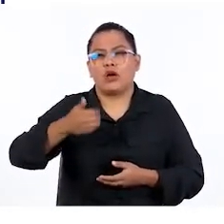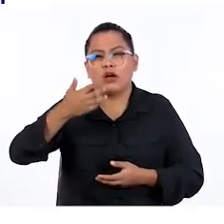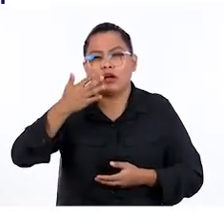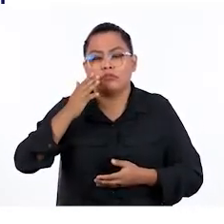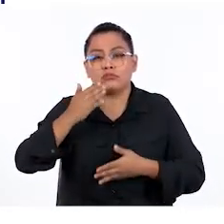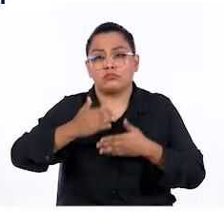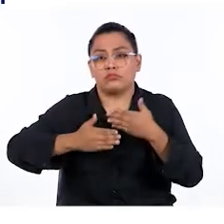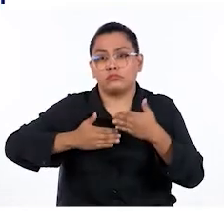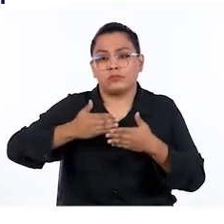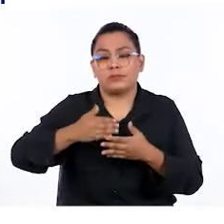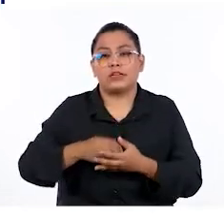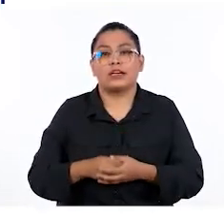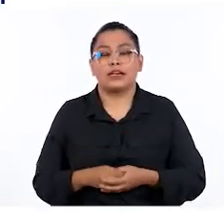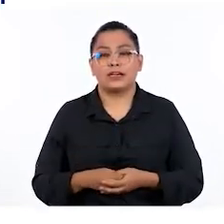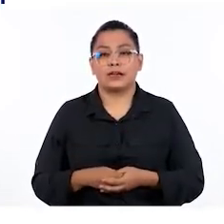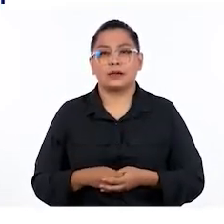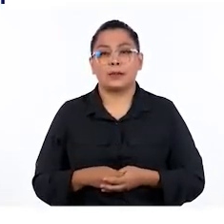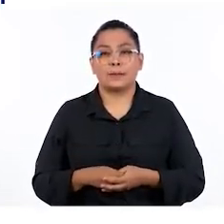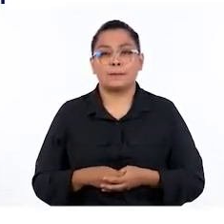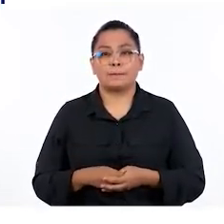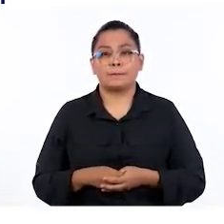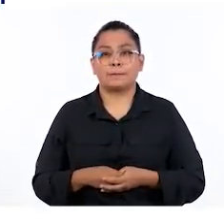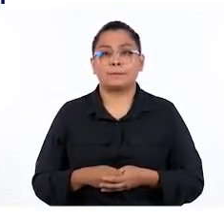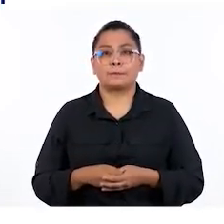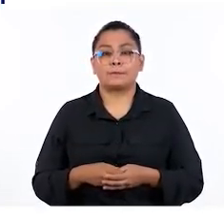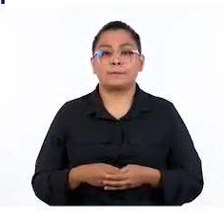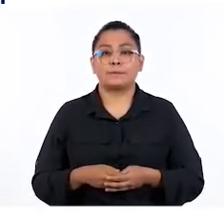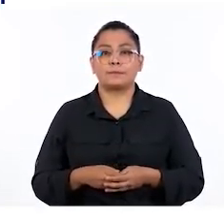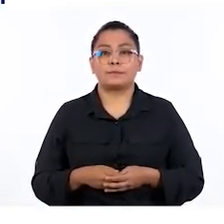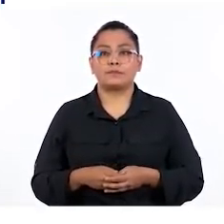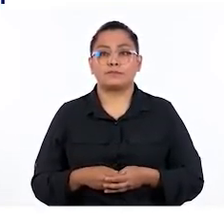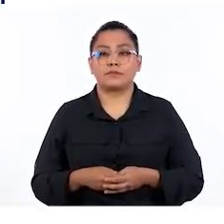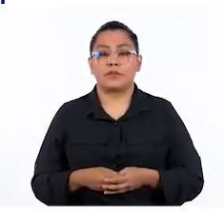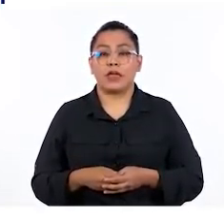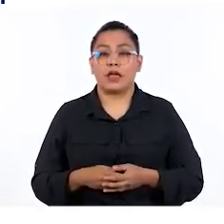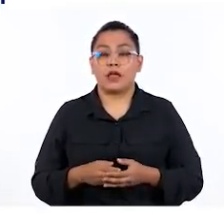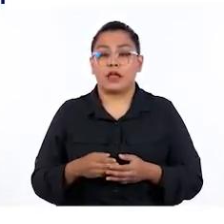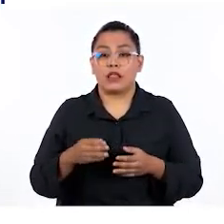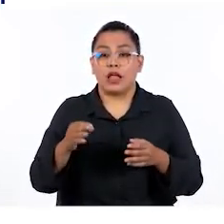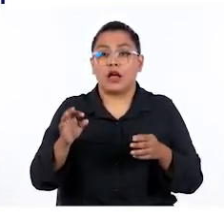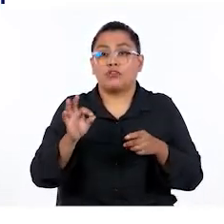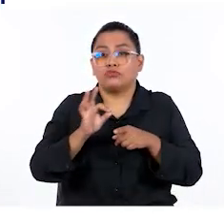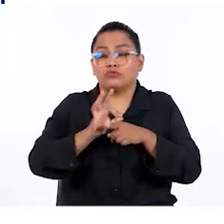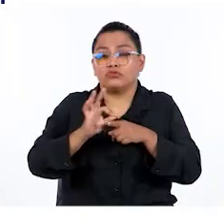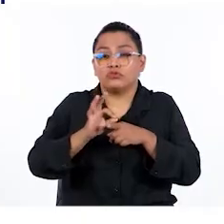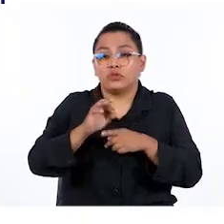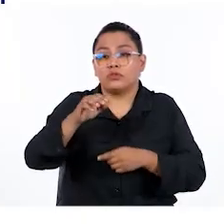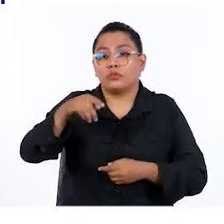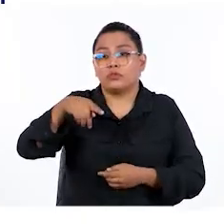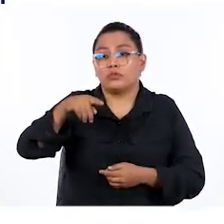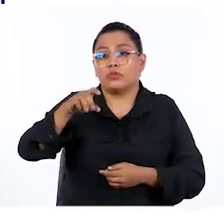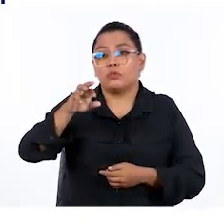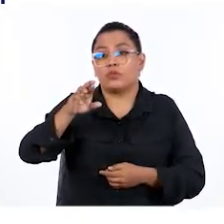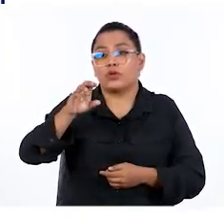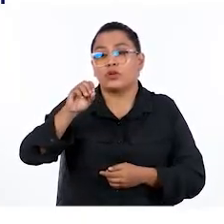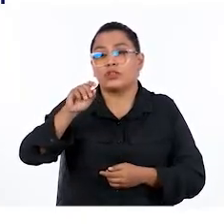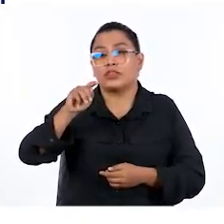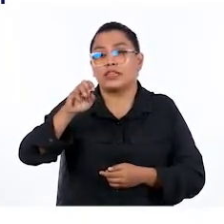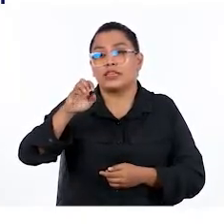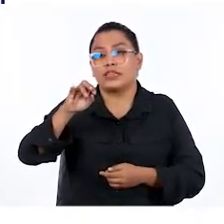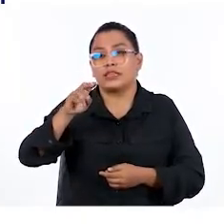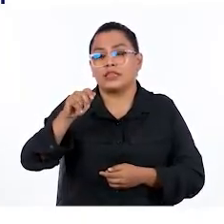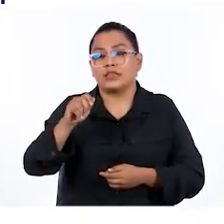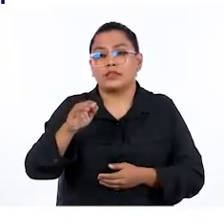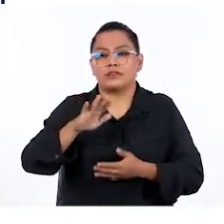proceso anabólico es la formación de las proteínas. Las proteínas se forman en un